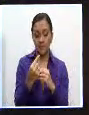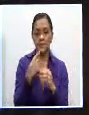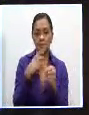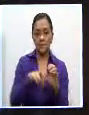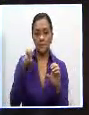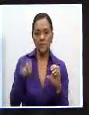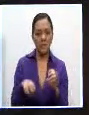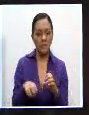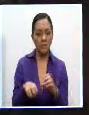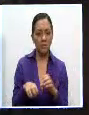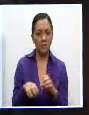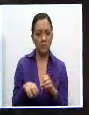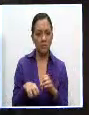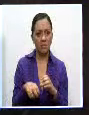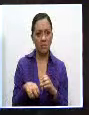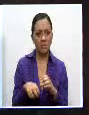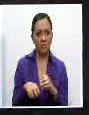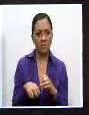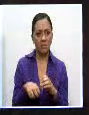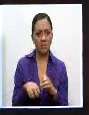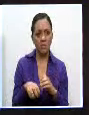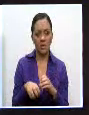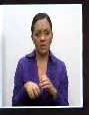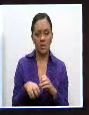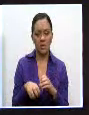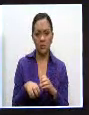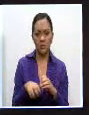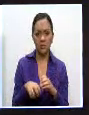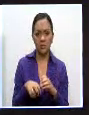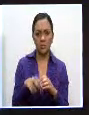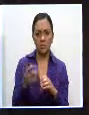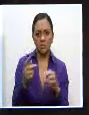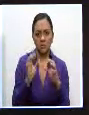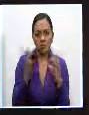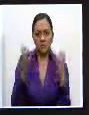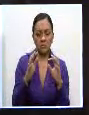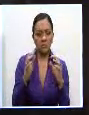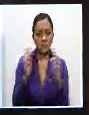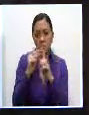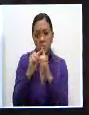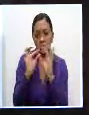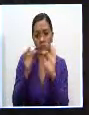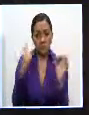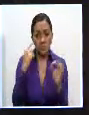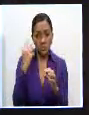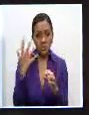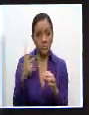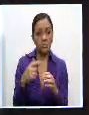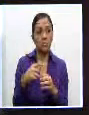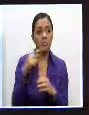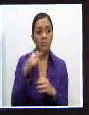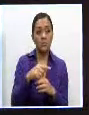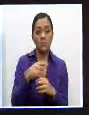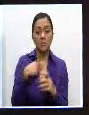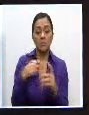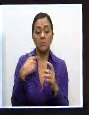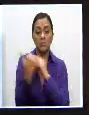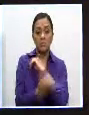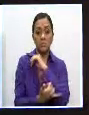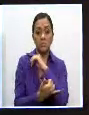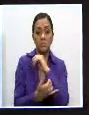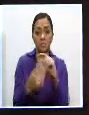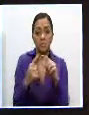tiar es para nosotros un orgullo es una enorme fuente de satisfacción poder decirle al país que tuvimos algo